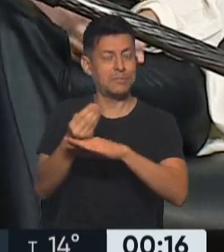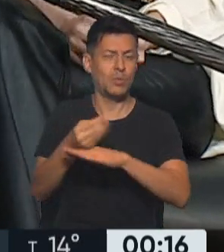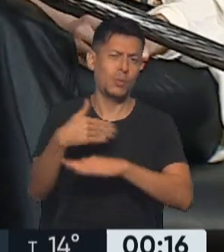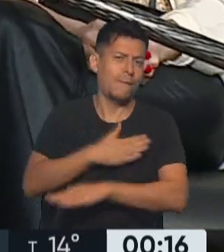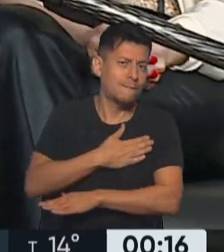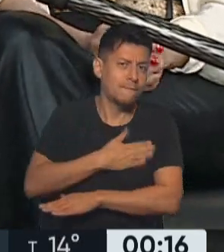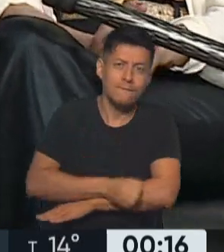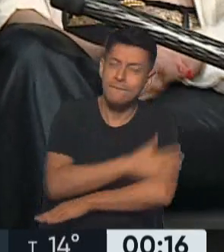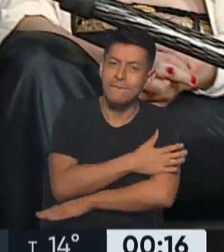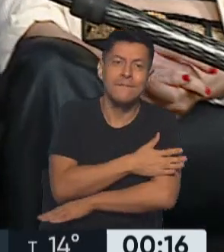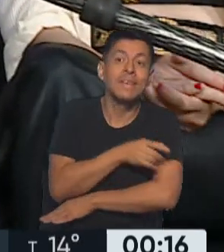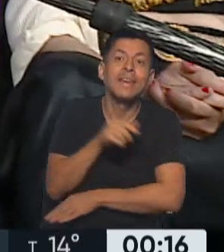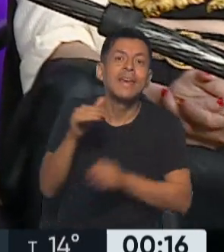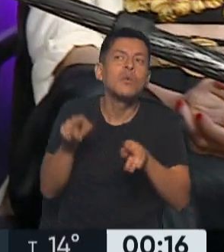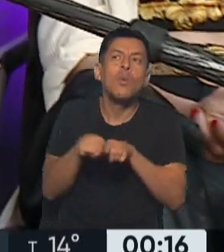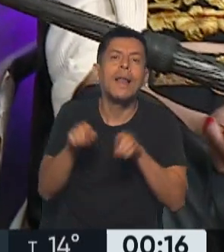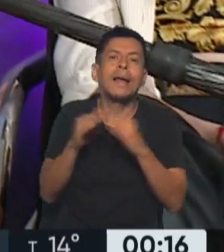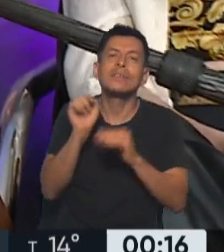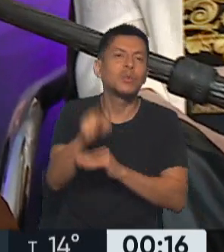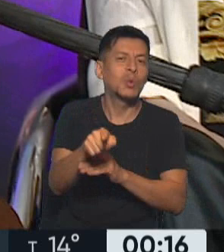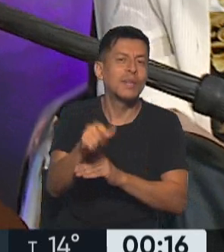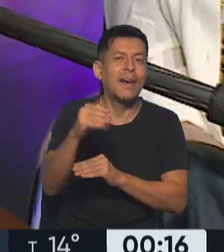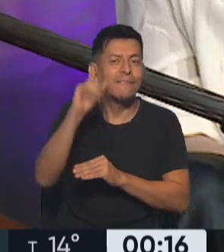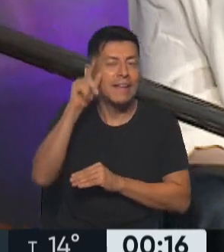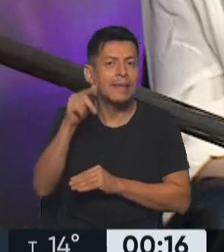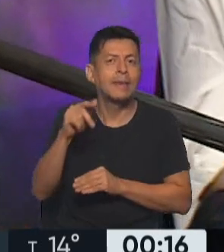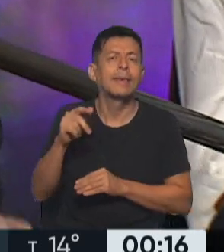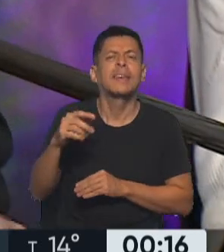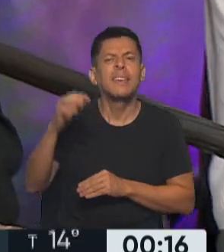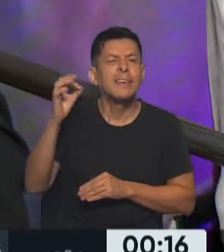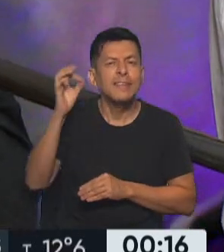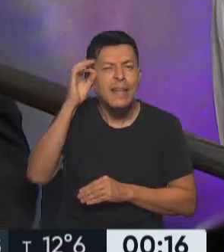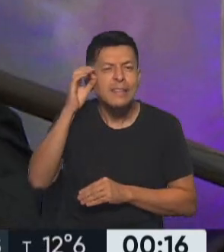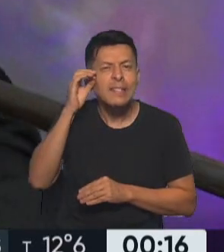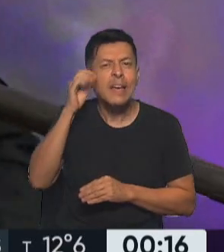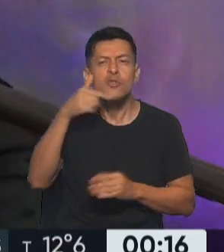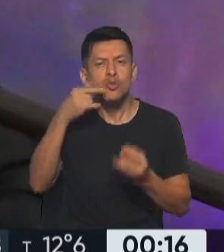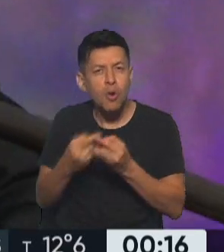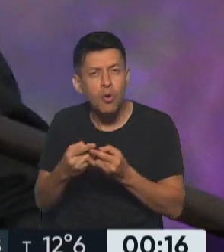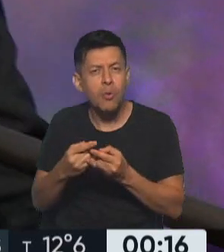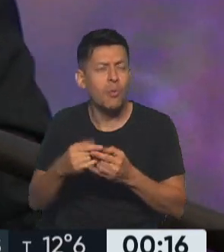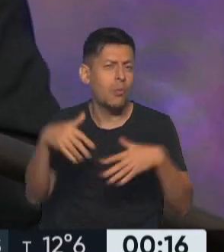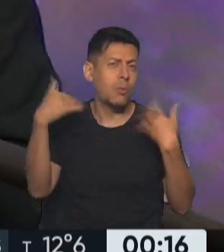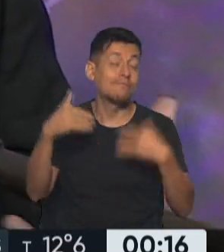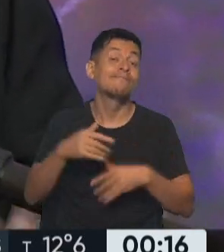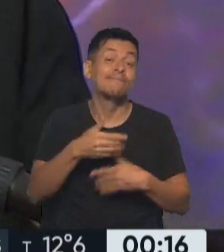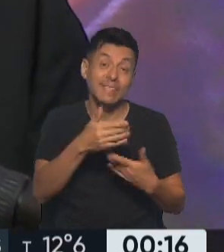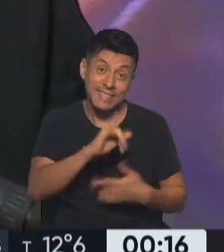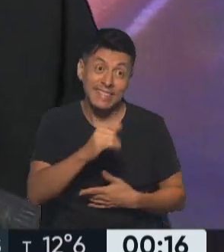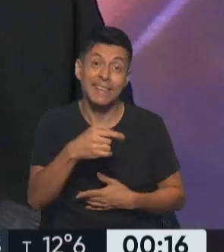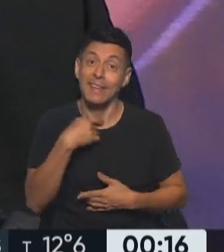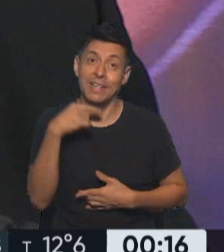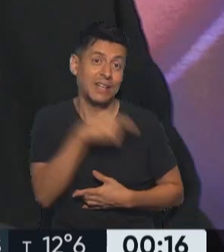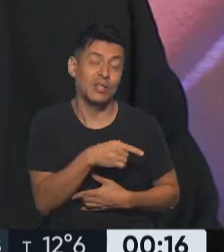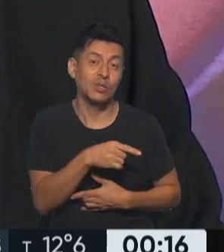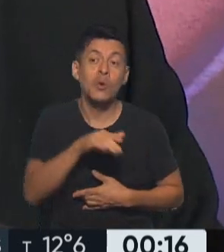bueno, es tu casa también, Abel. Sí. Son 30 funciones. Sí. Una locura. Bueno, la idea era justamente eso. Queríamos tocar